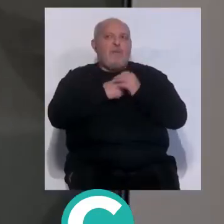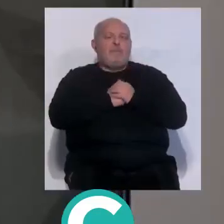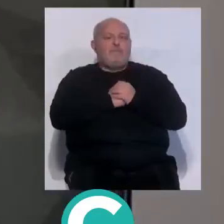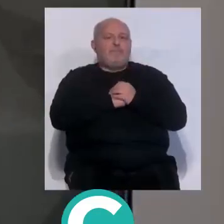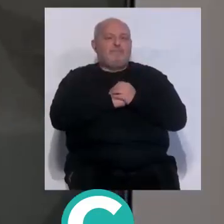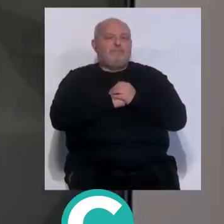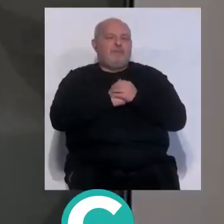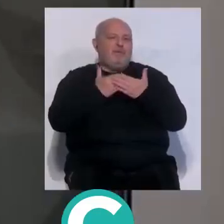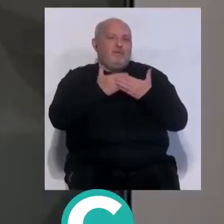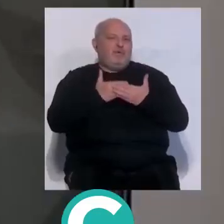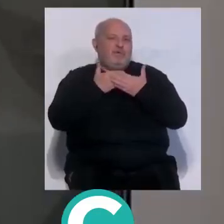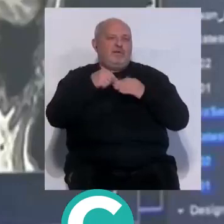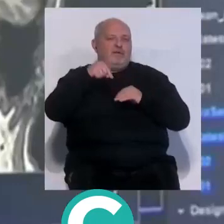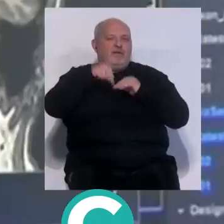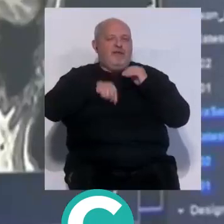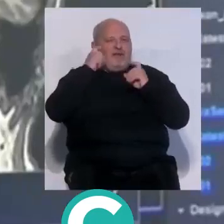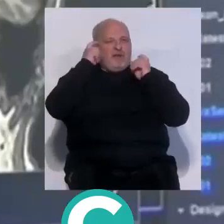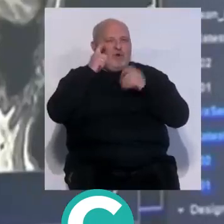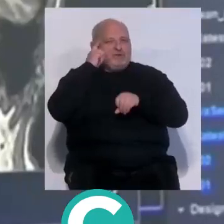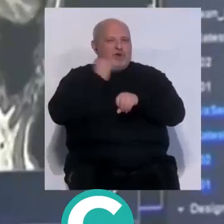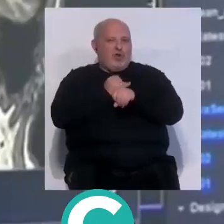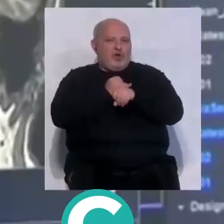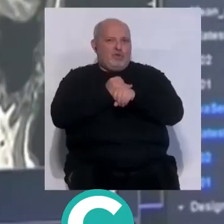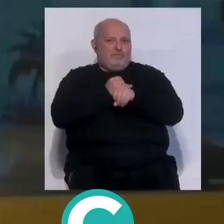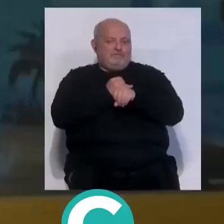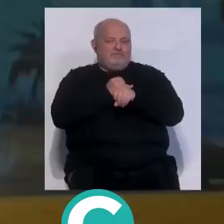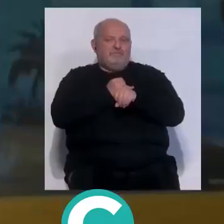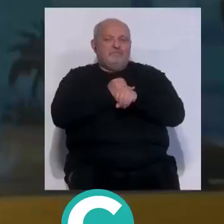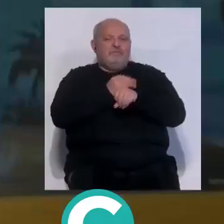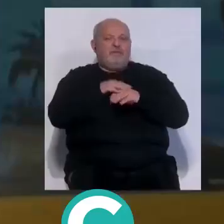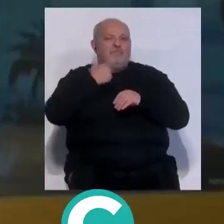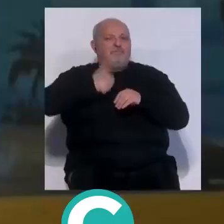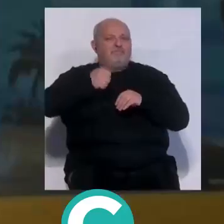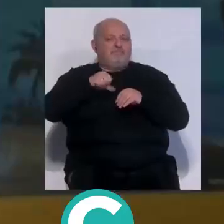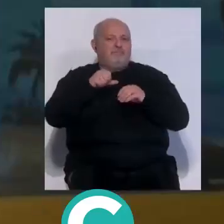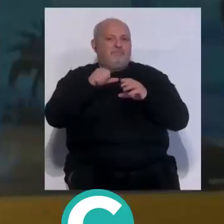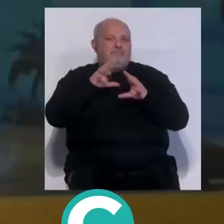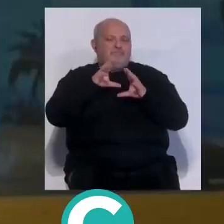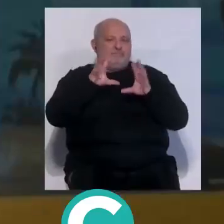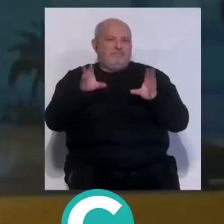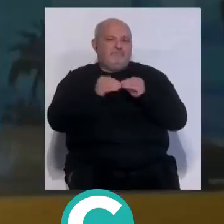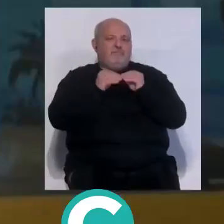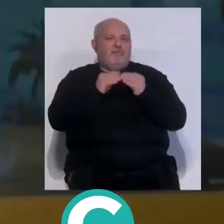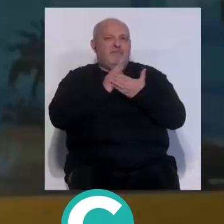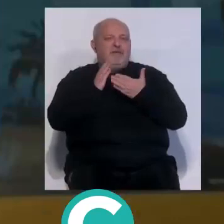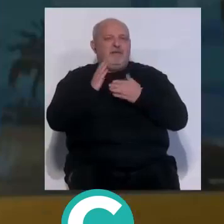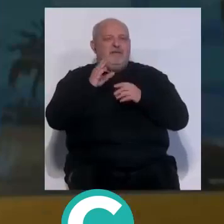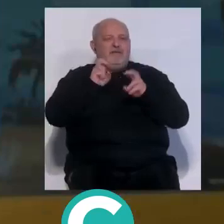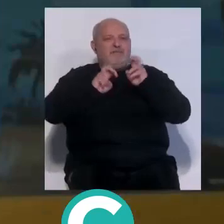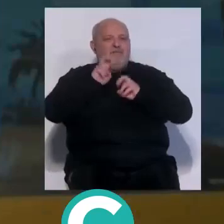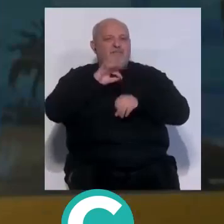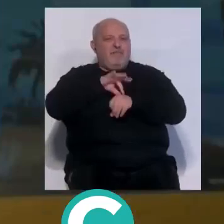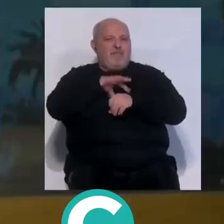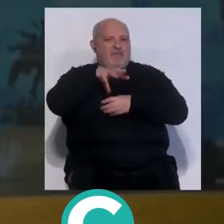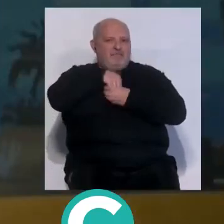también unos estudios a nivel neuropsicológico para valorar un poco la parte más cognitiva de la